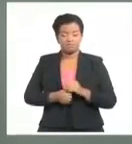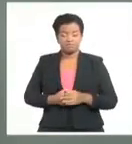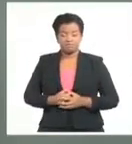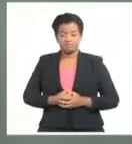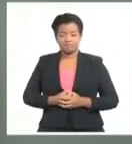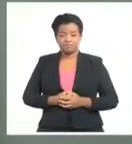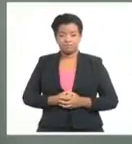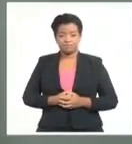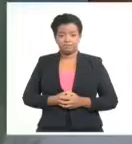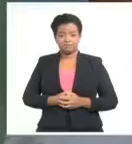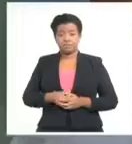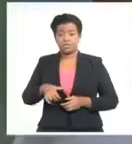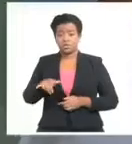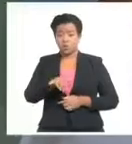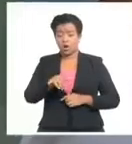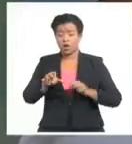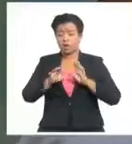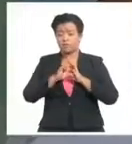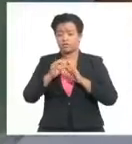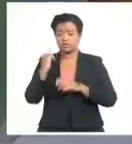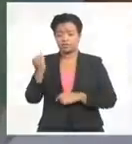internacional sobre los derechos del niño